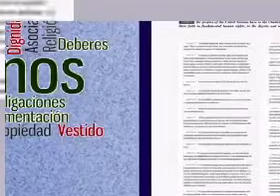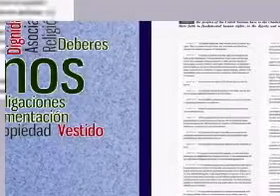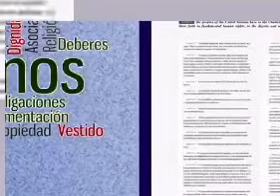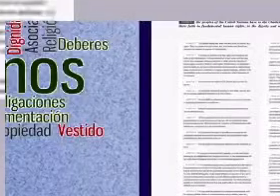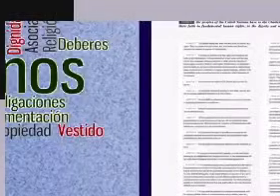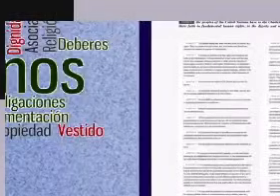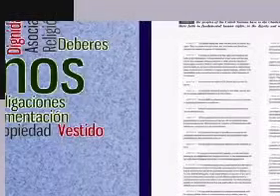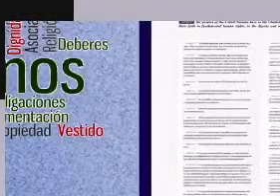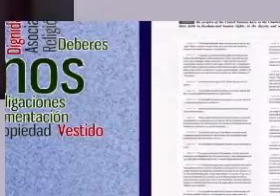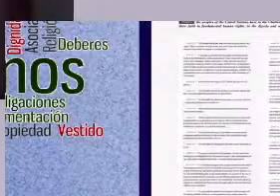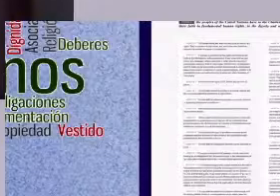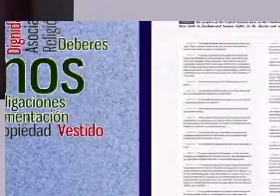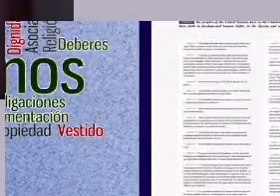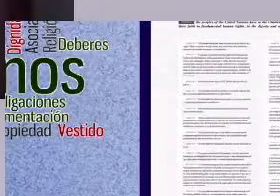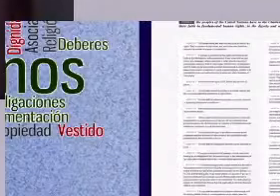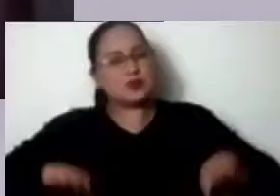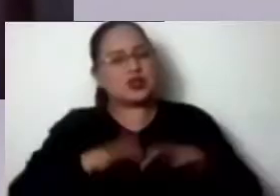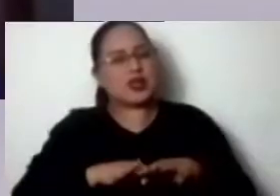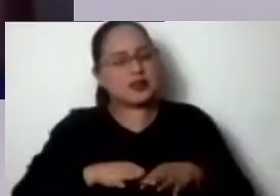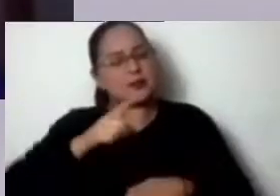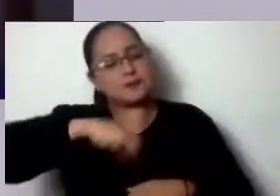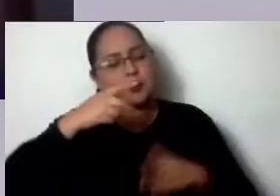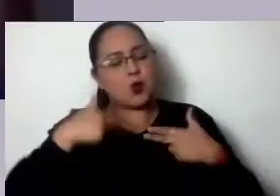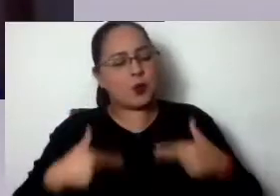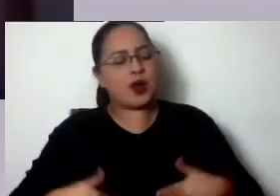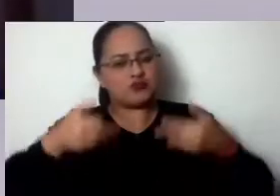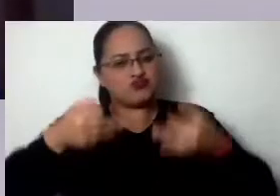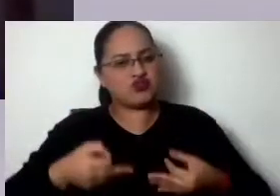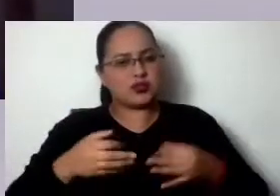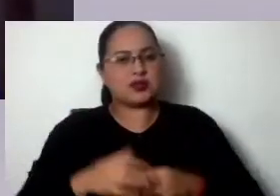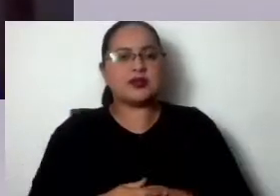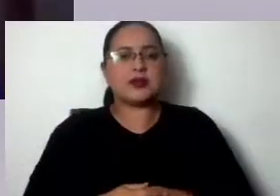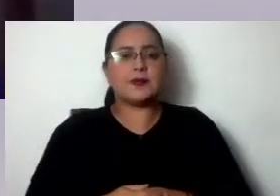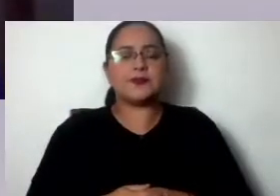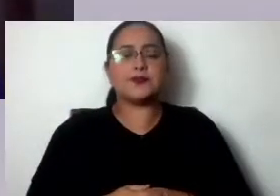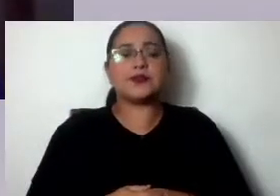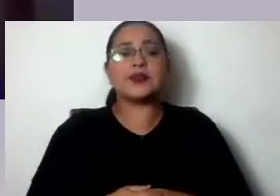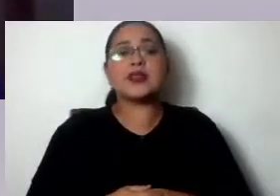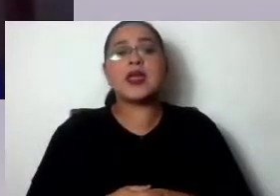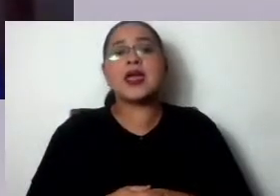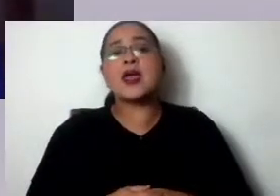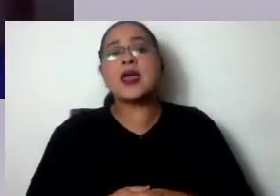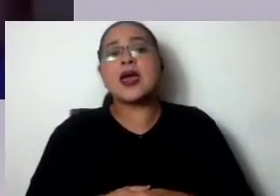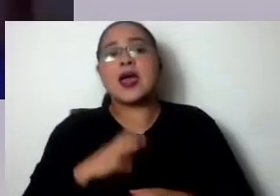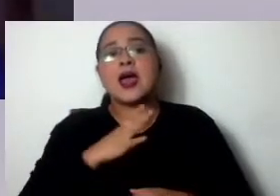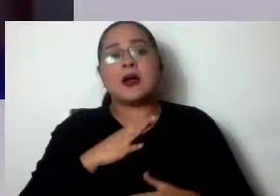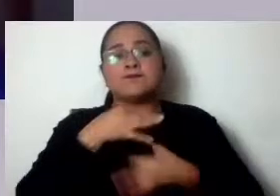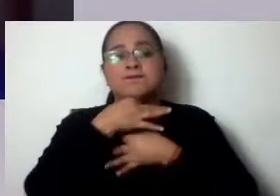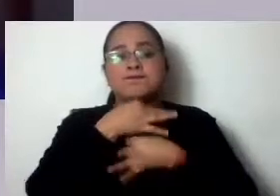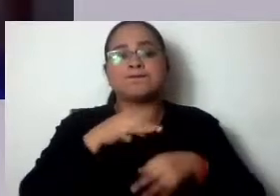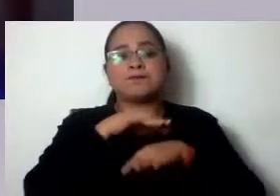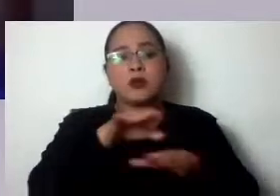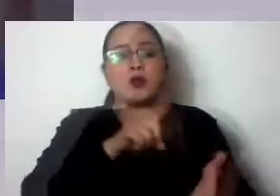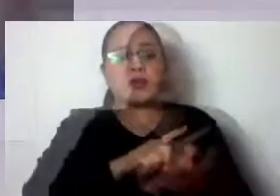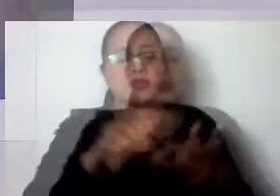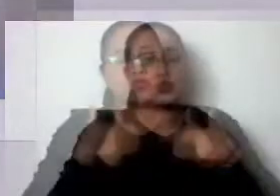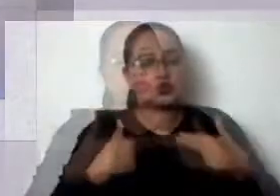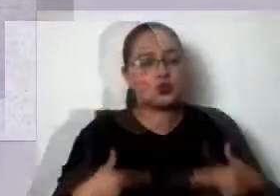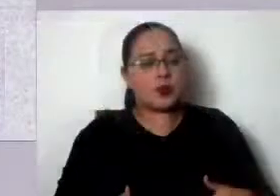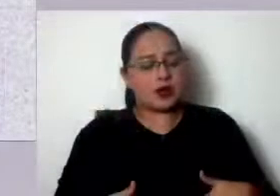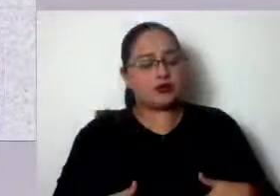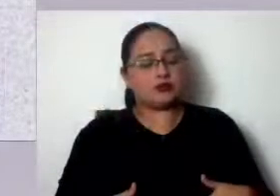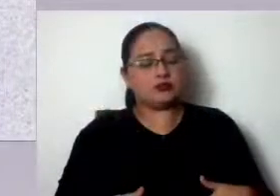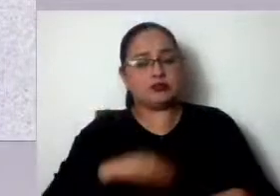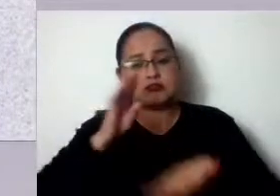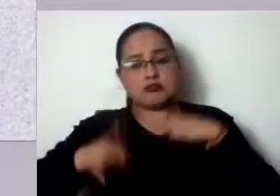todo y ahora bien en el sistema universal la declaración universal de derechos además